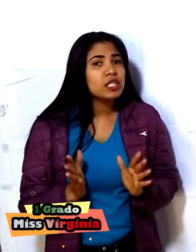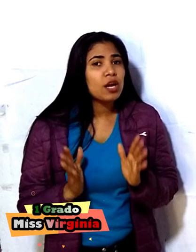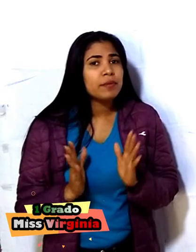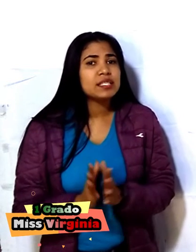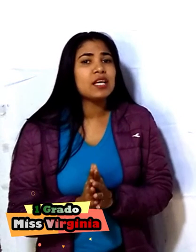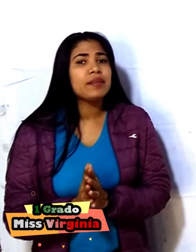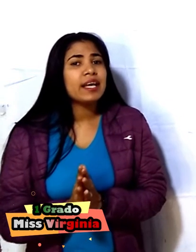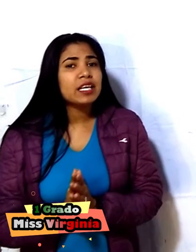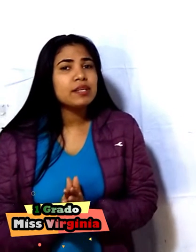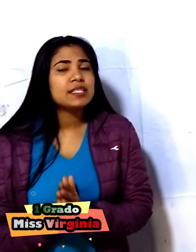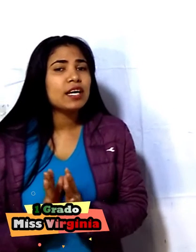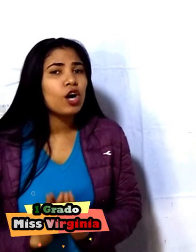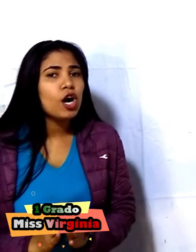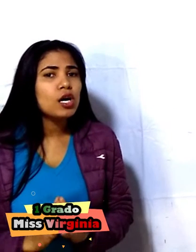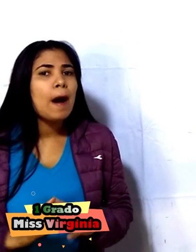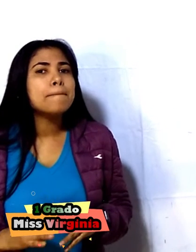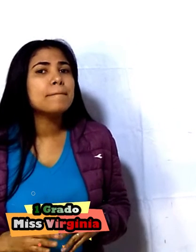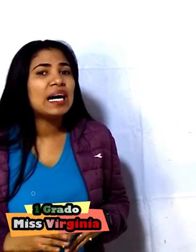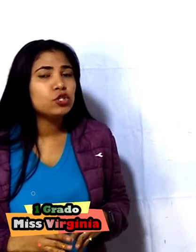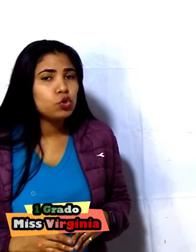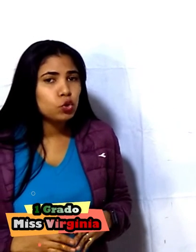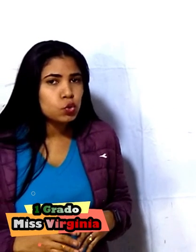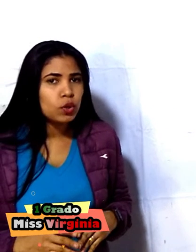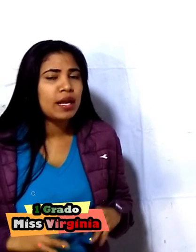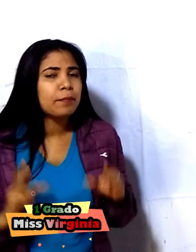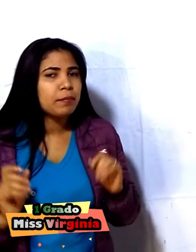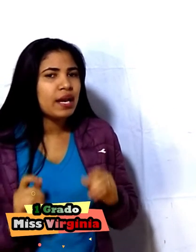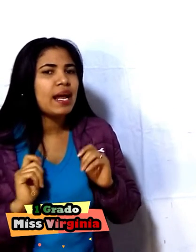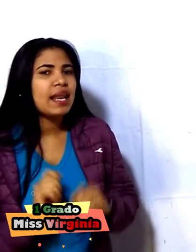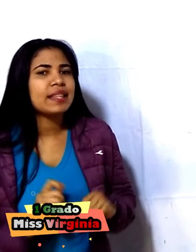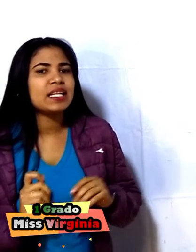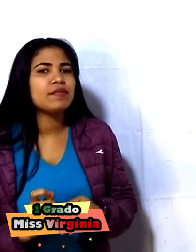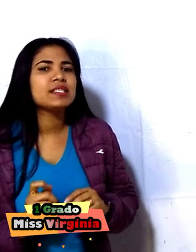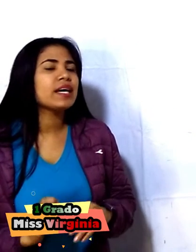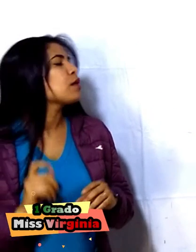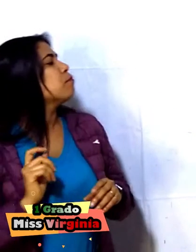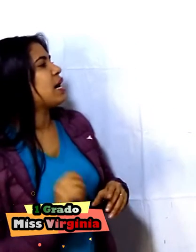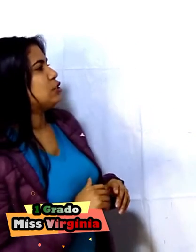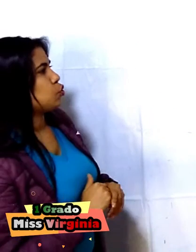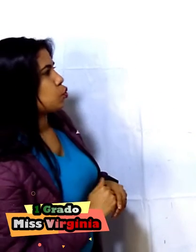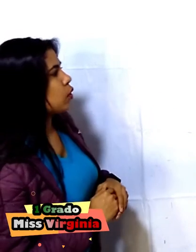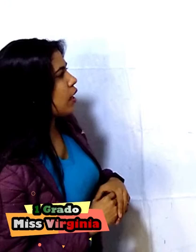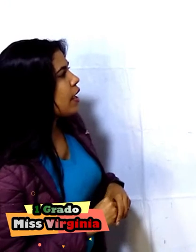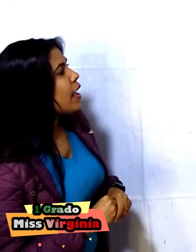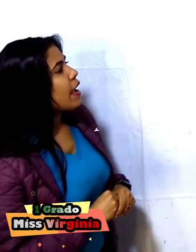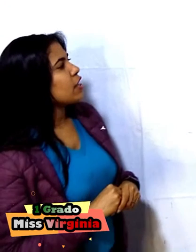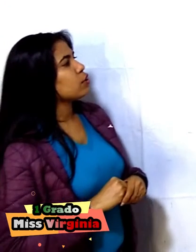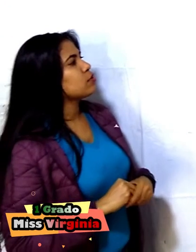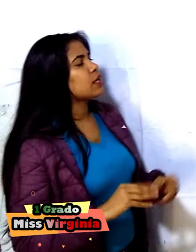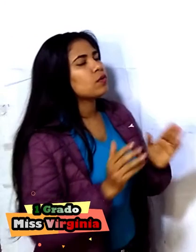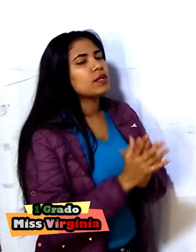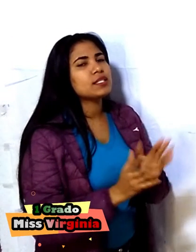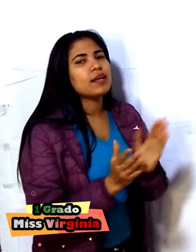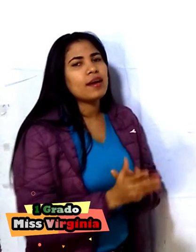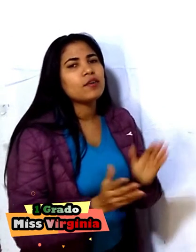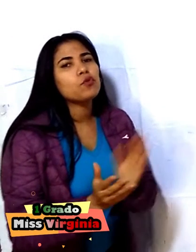Los nombres deben describirse con mayúscula. La primera letra debe ser mayúscula.